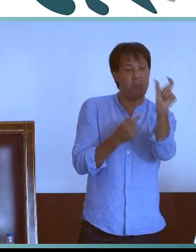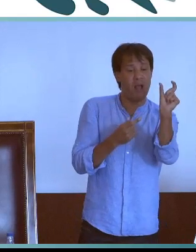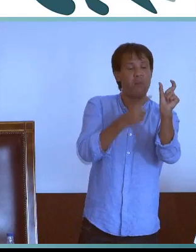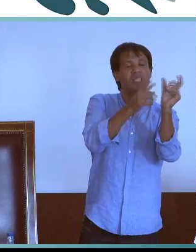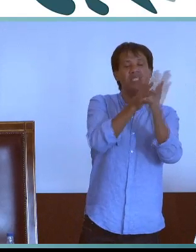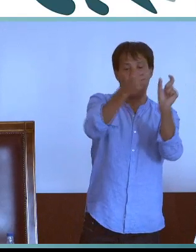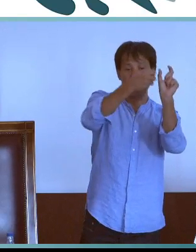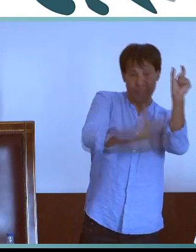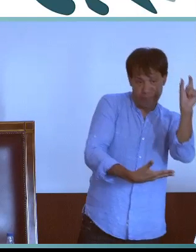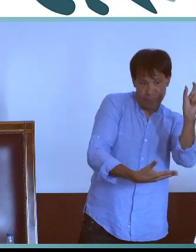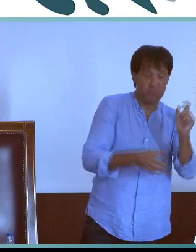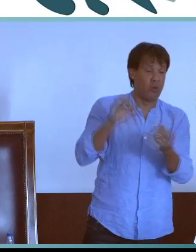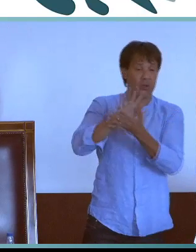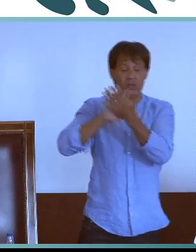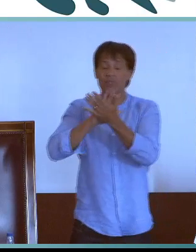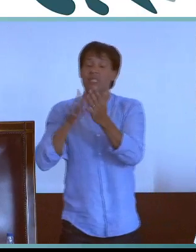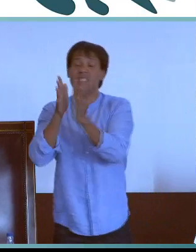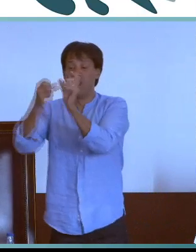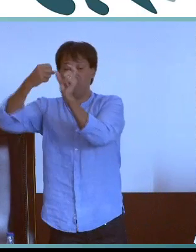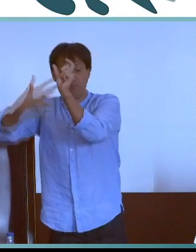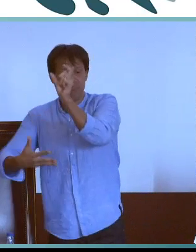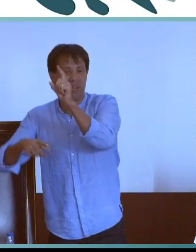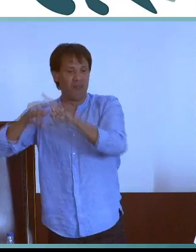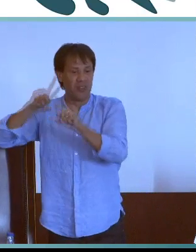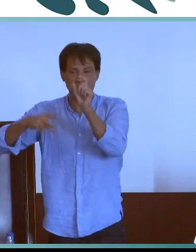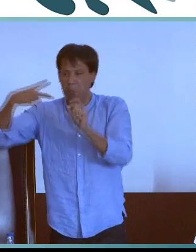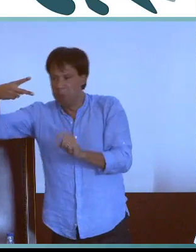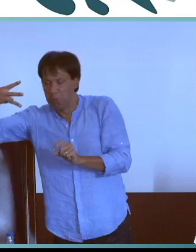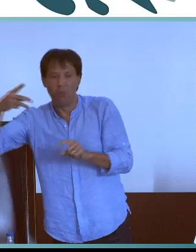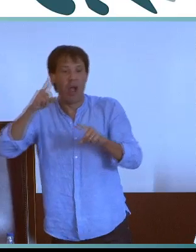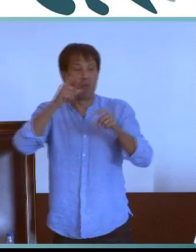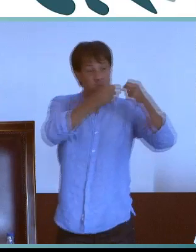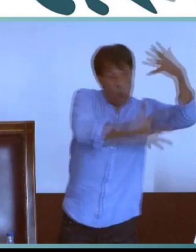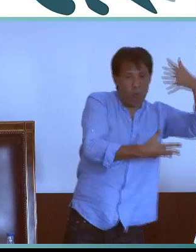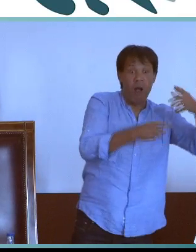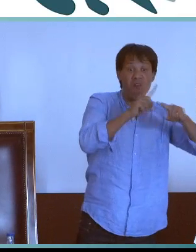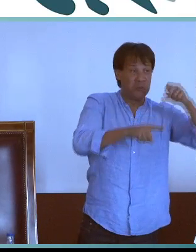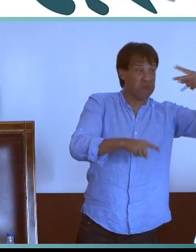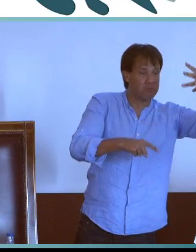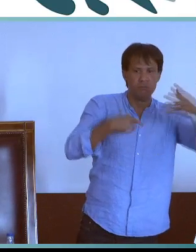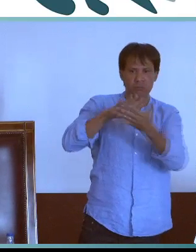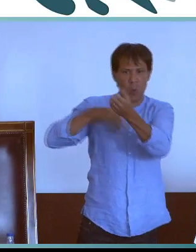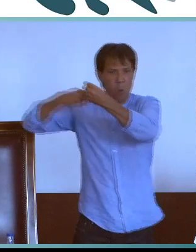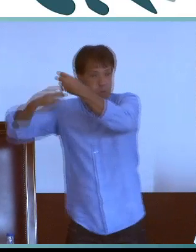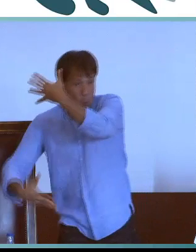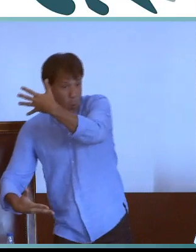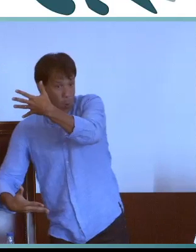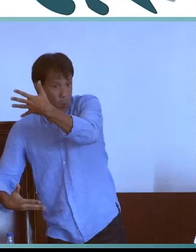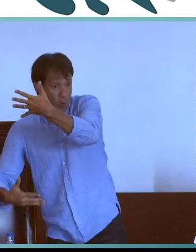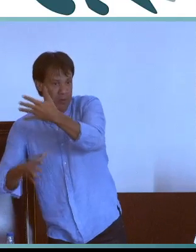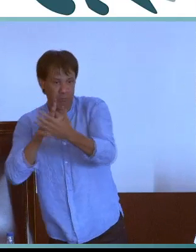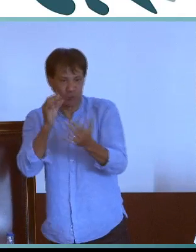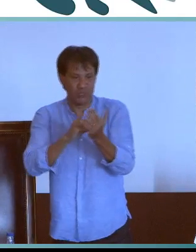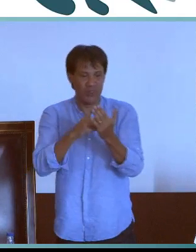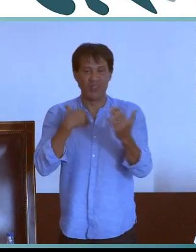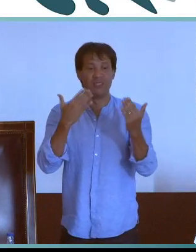sabes que en una lengua hay acepciones. Hay un signo y tiene distintos significados. Depende de lo que sea, se puede